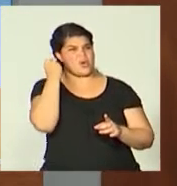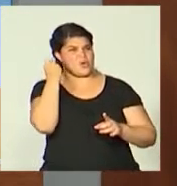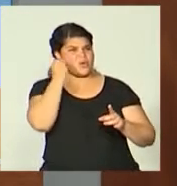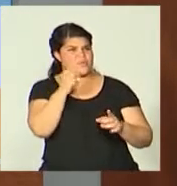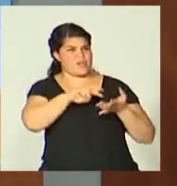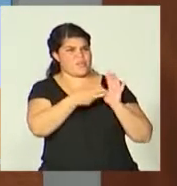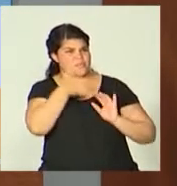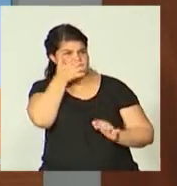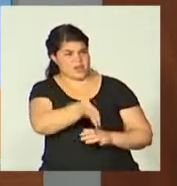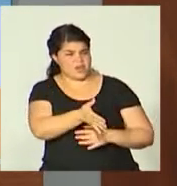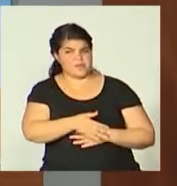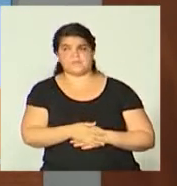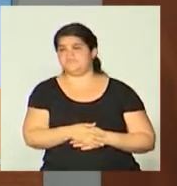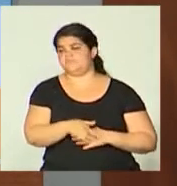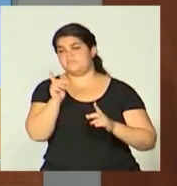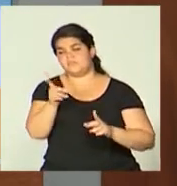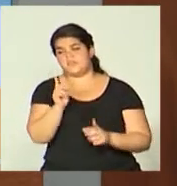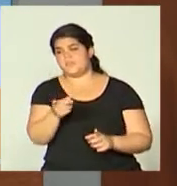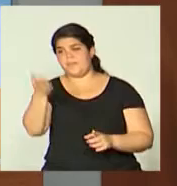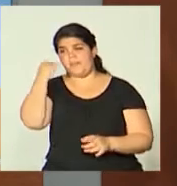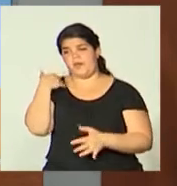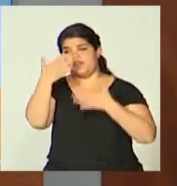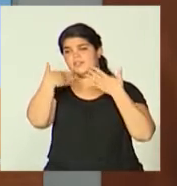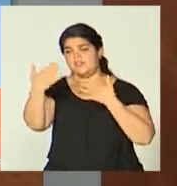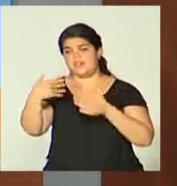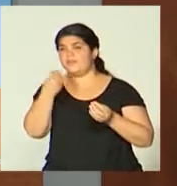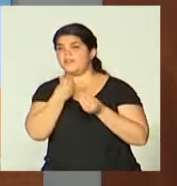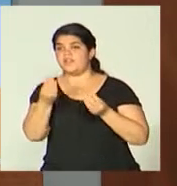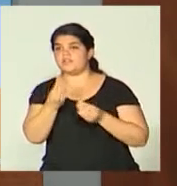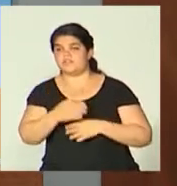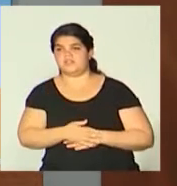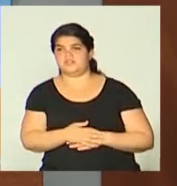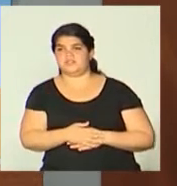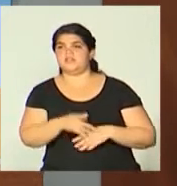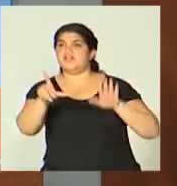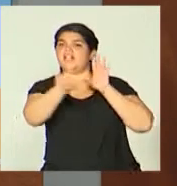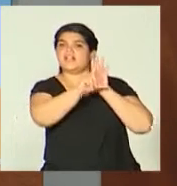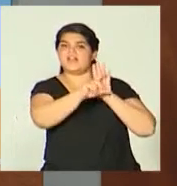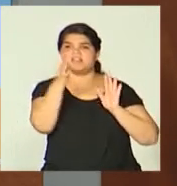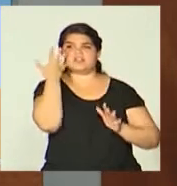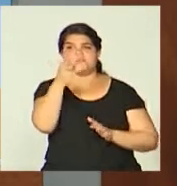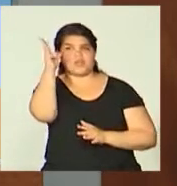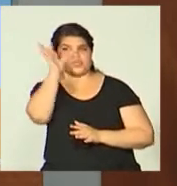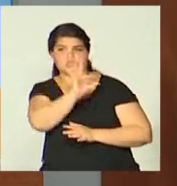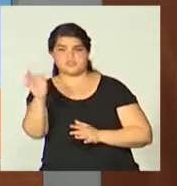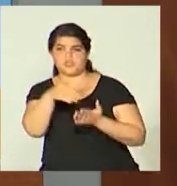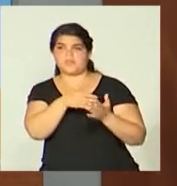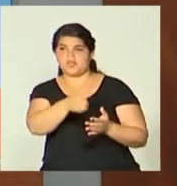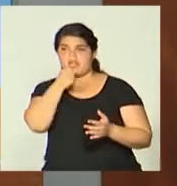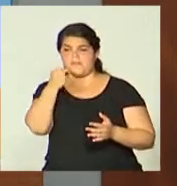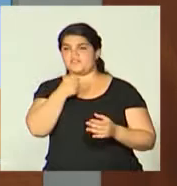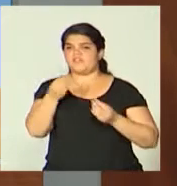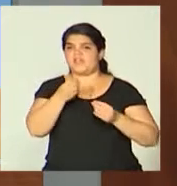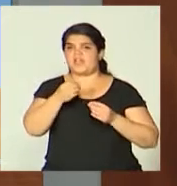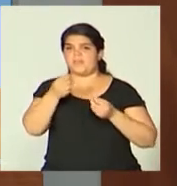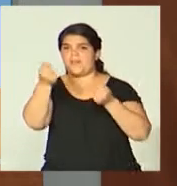que conocíamos, lo que hemos estado hablando, y cuando acordamos el texto de esta ley de los 5.800 millones de pesos para conseguir